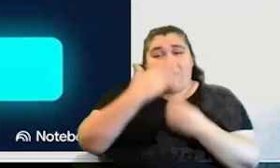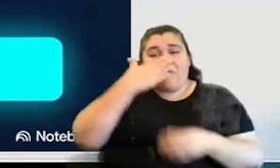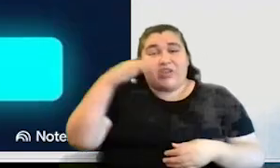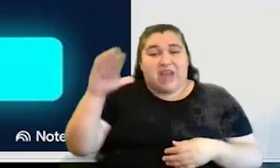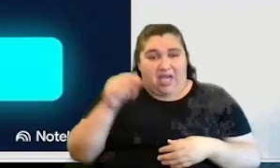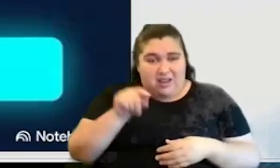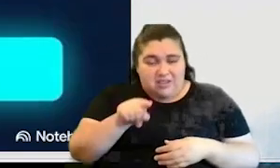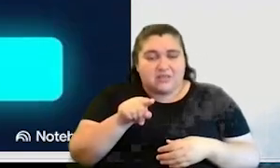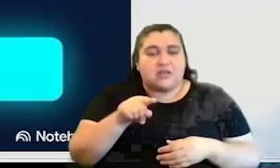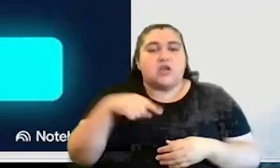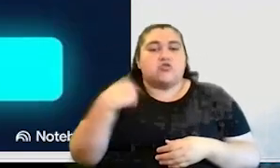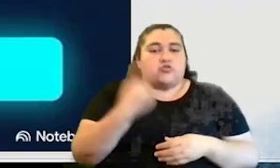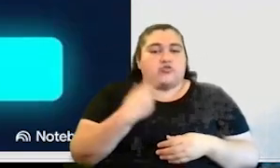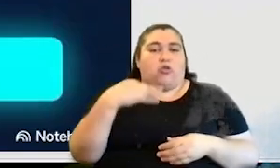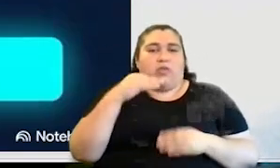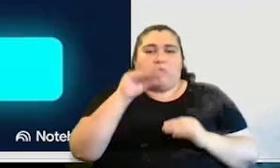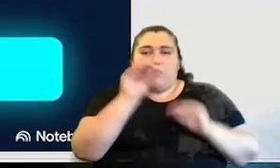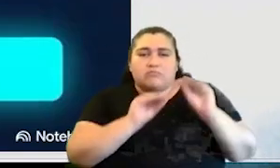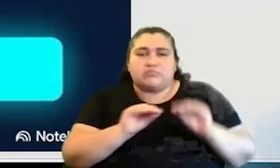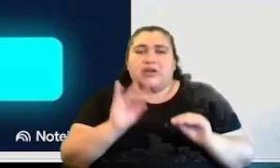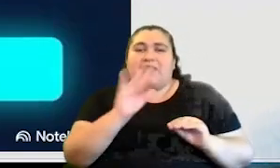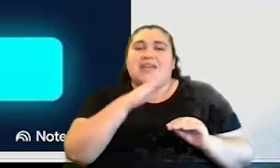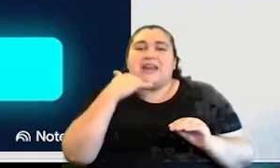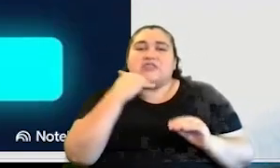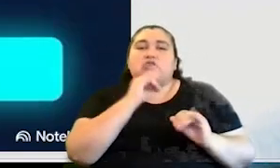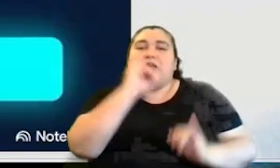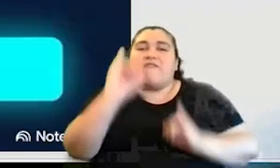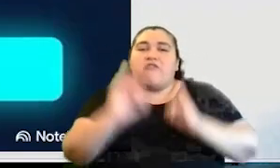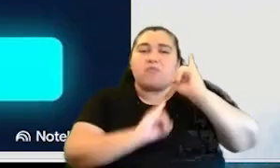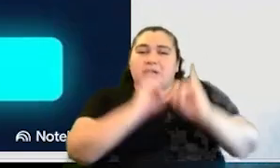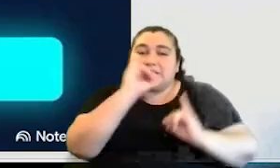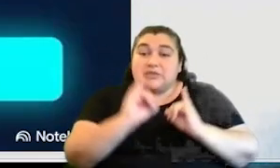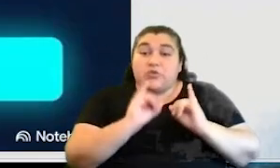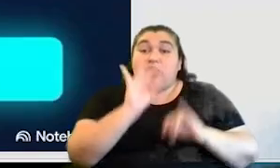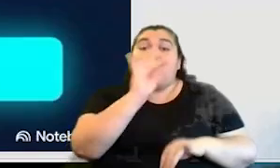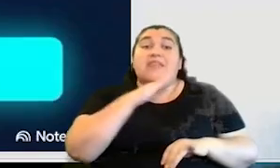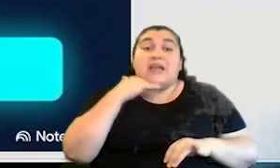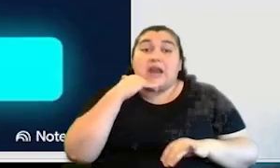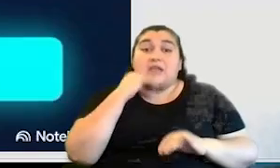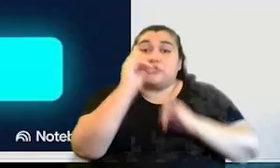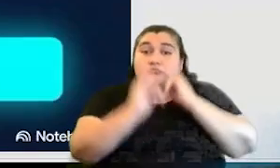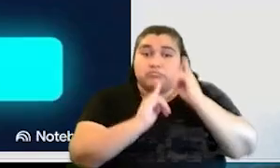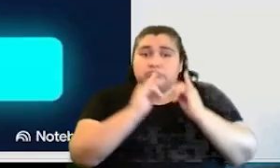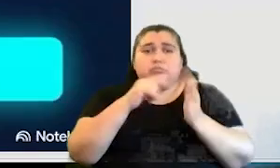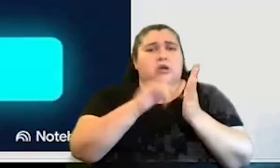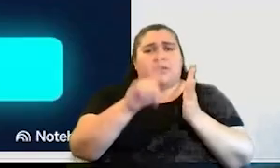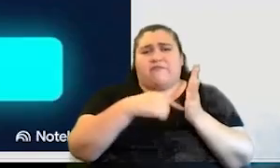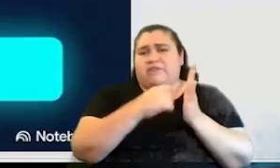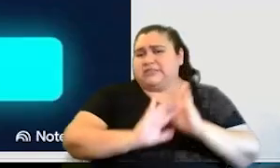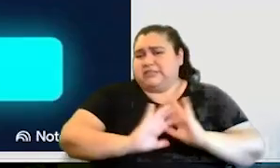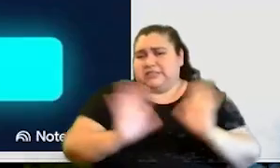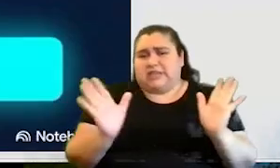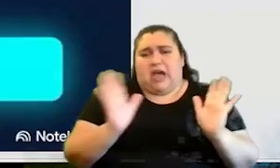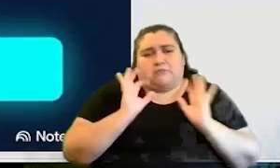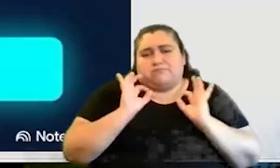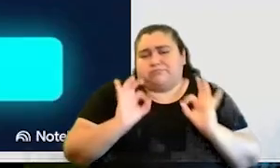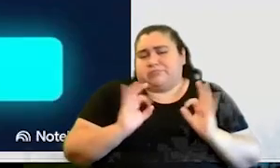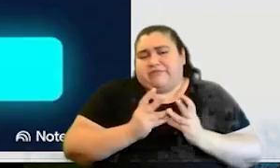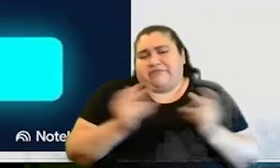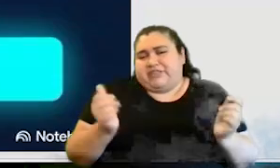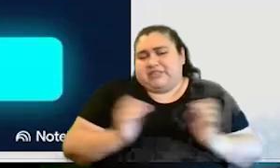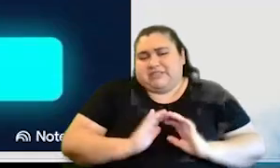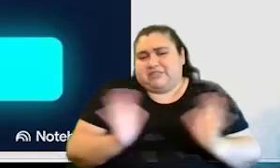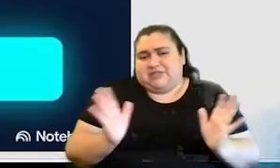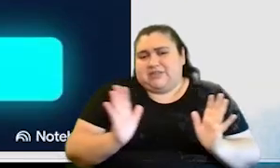la declaración jurada informativa de ganancias. Esa declaración jurada informativa se derogó, no la tenemos que hacer más, o sea